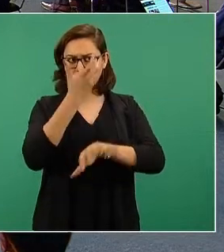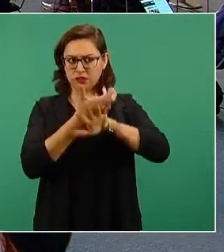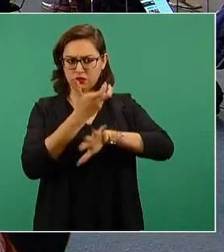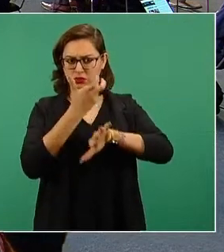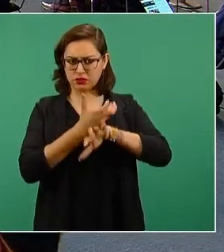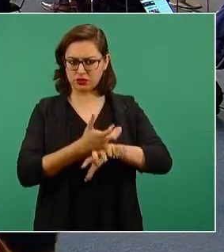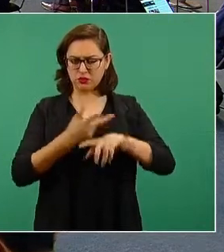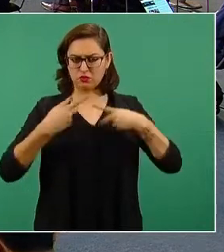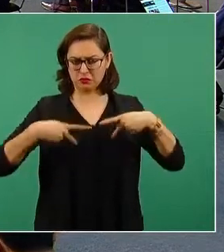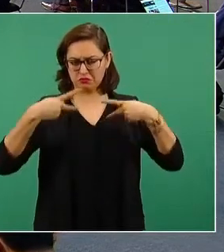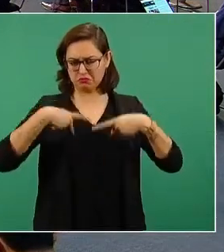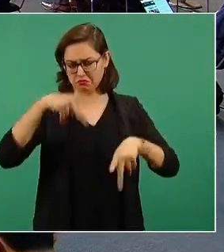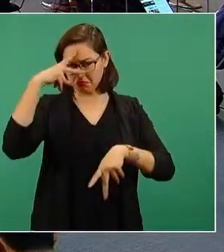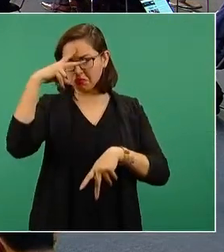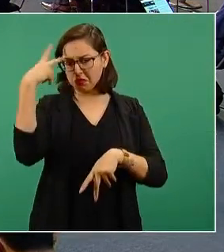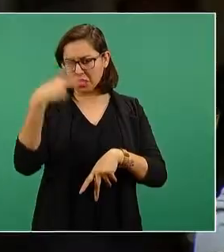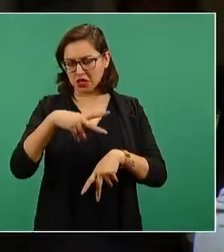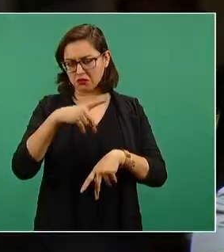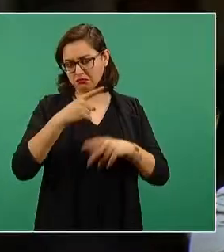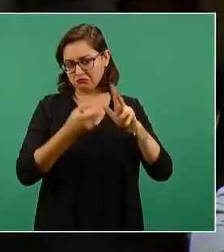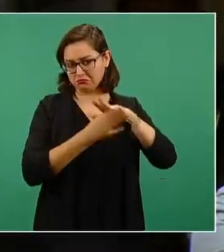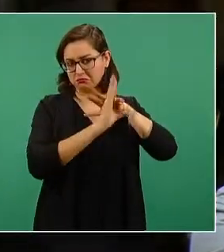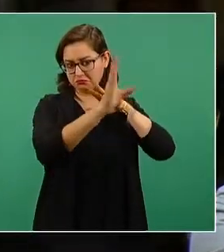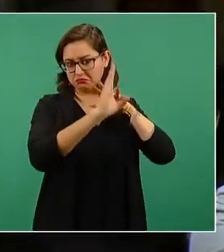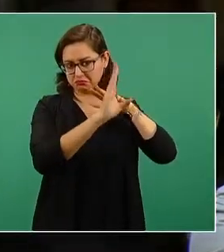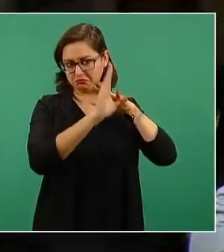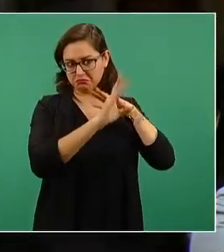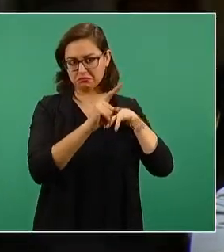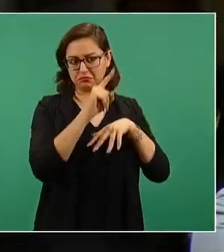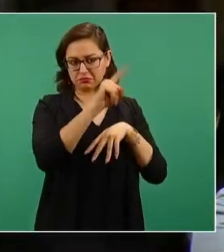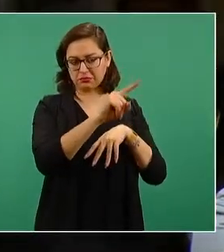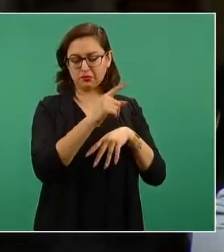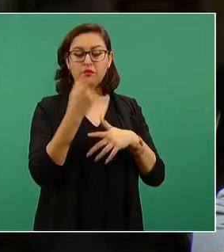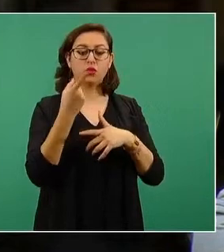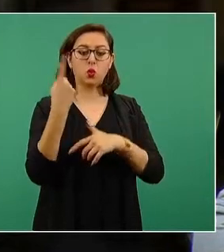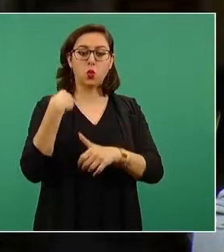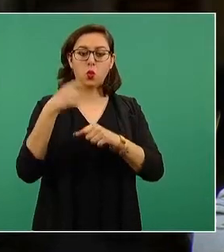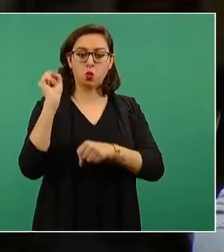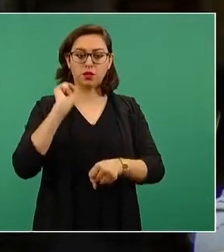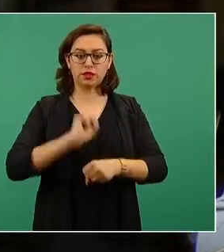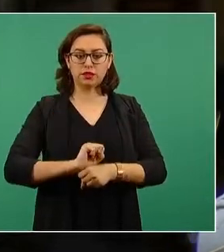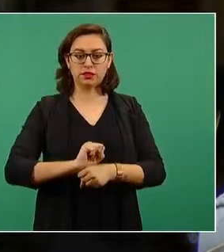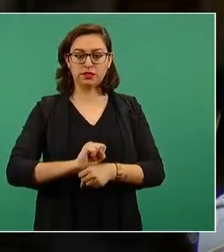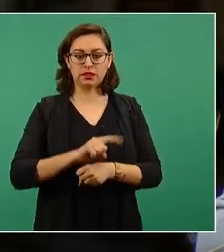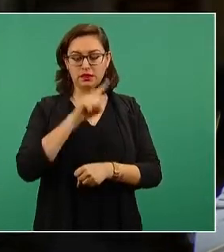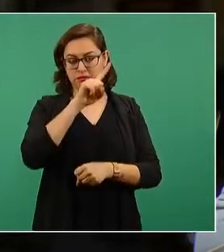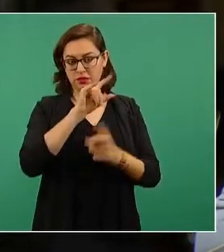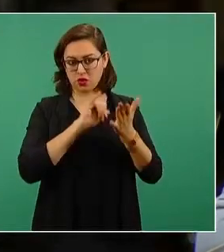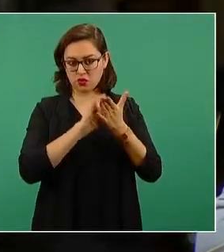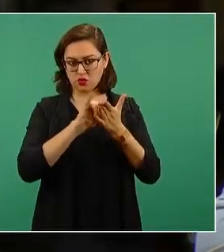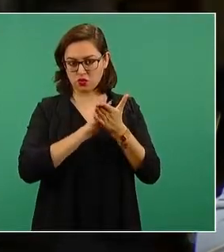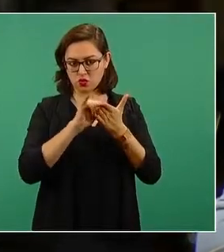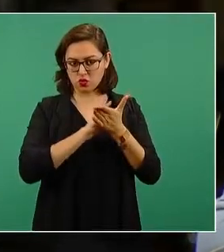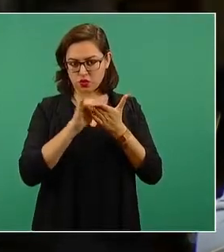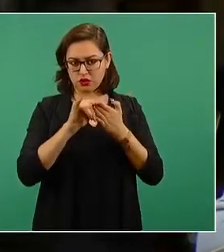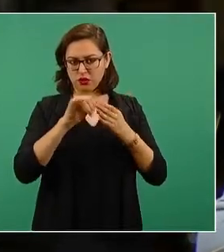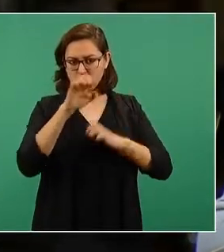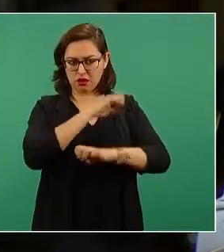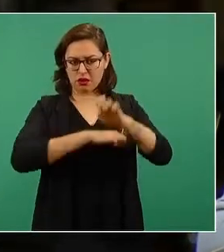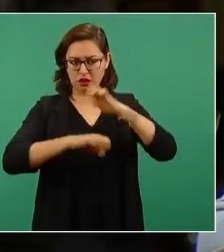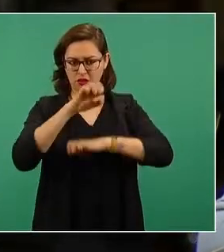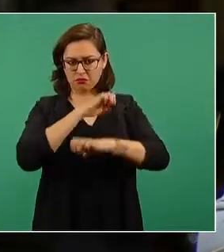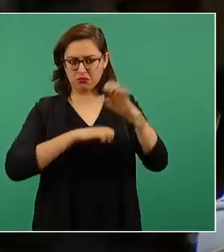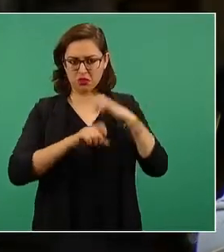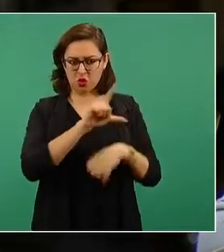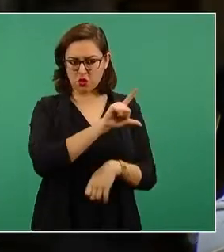Unidos. La semana pasada estuvo cerrado el consulado de Nueva York, toda la semana, de